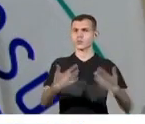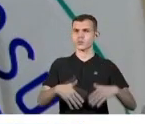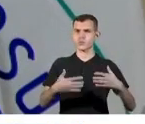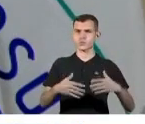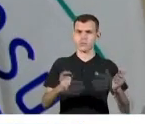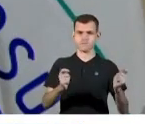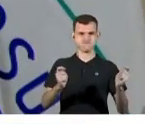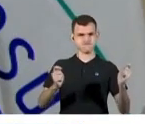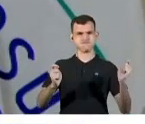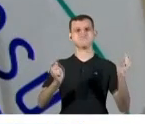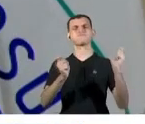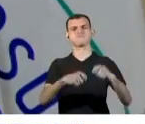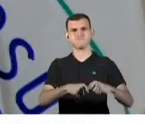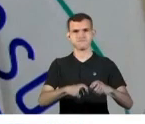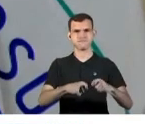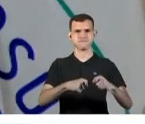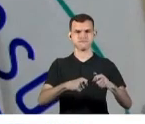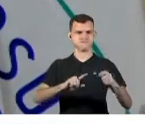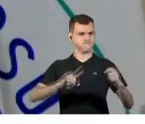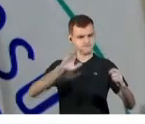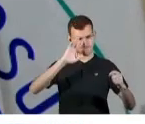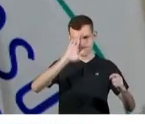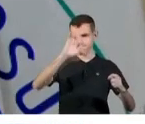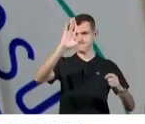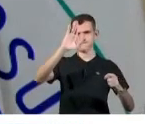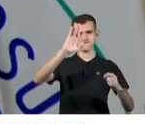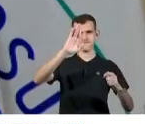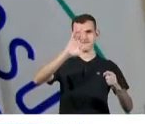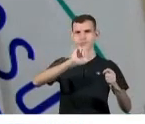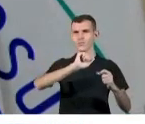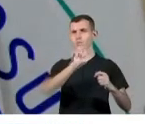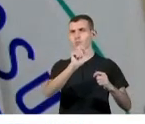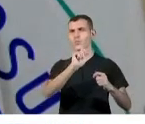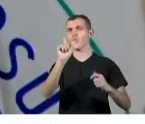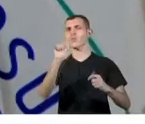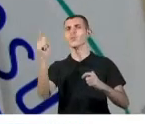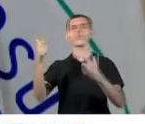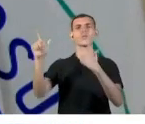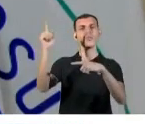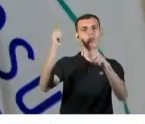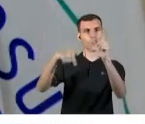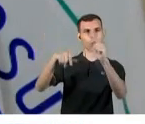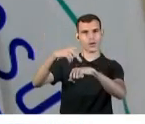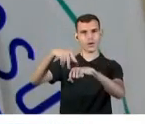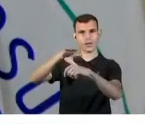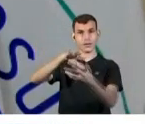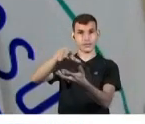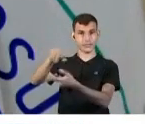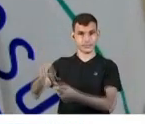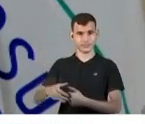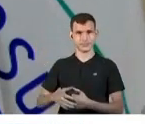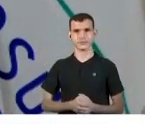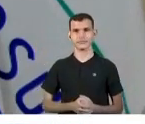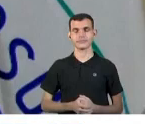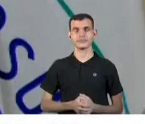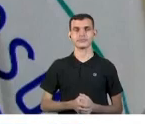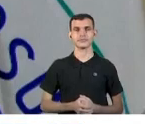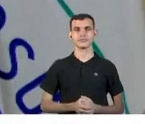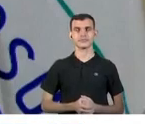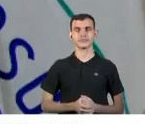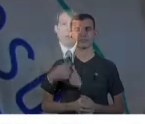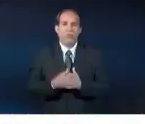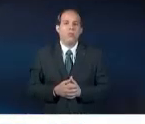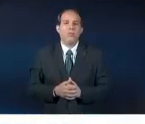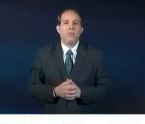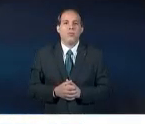La clave es conseguir aperturas de mercados relevantes sin asumir obligaciones imposibles de